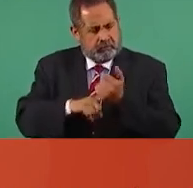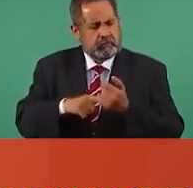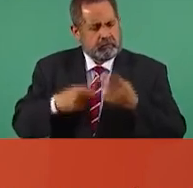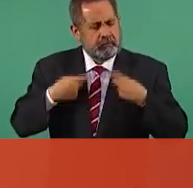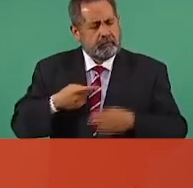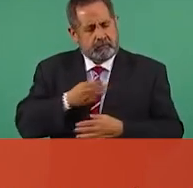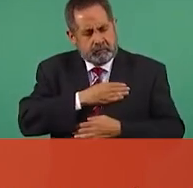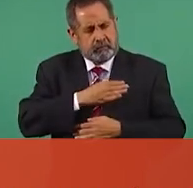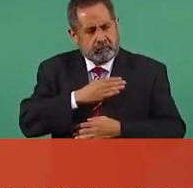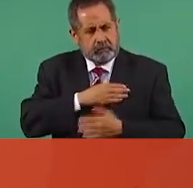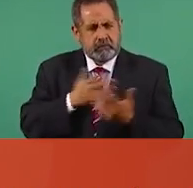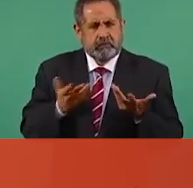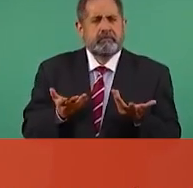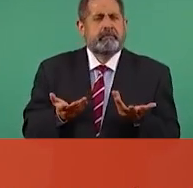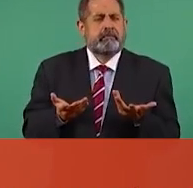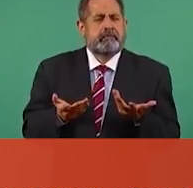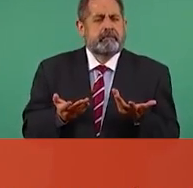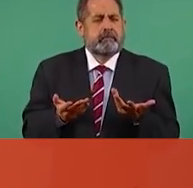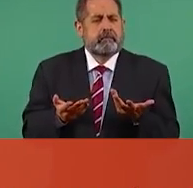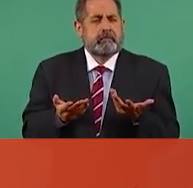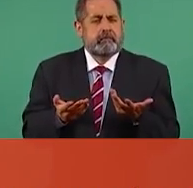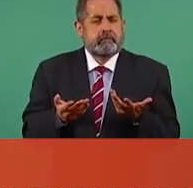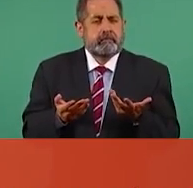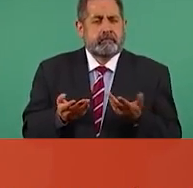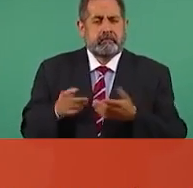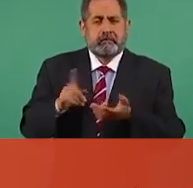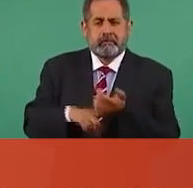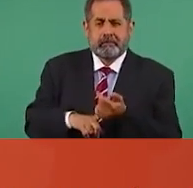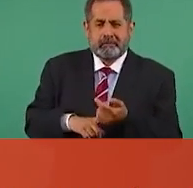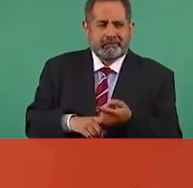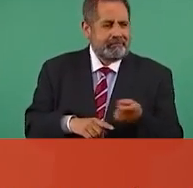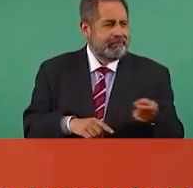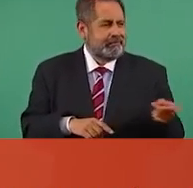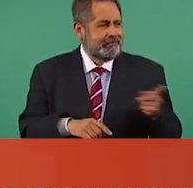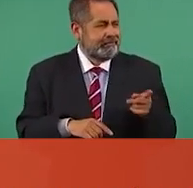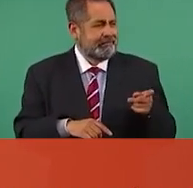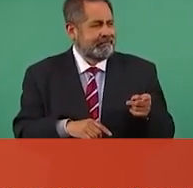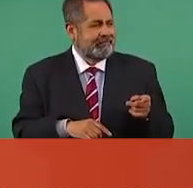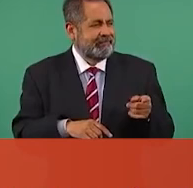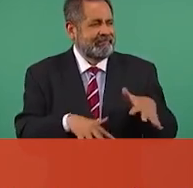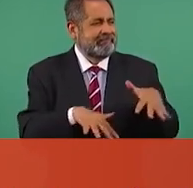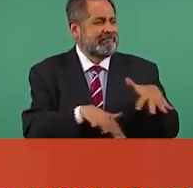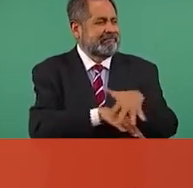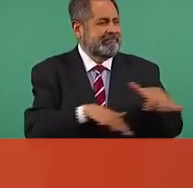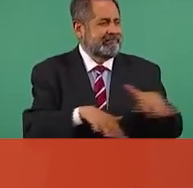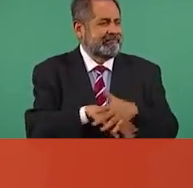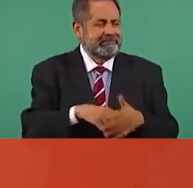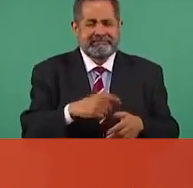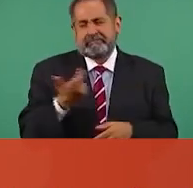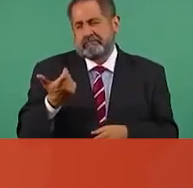y que solo lo barato se consigue con el dinero.